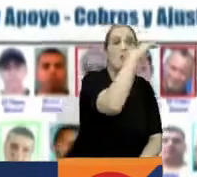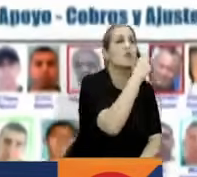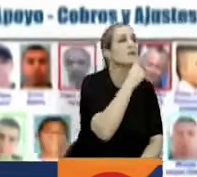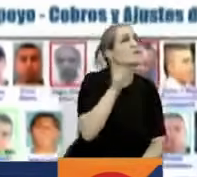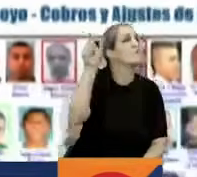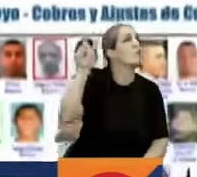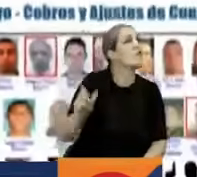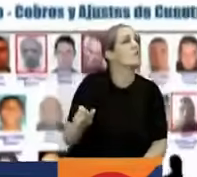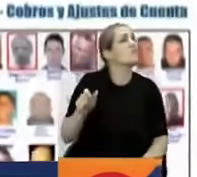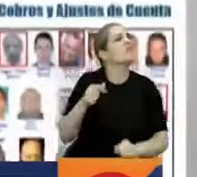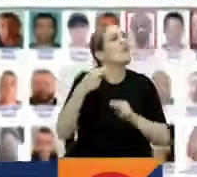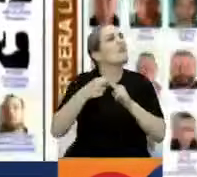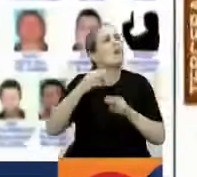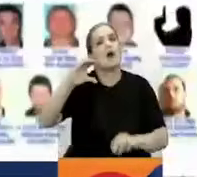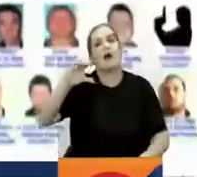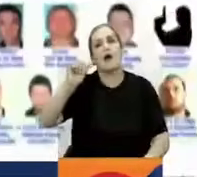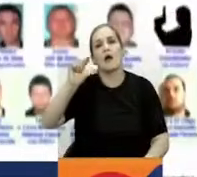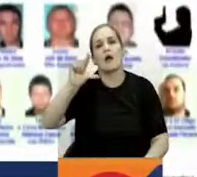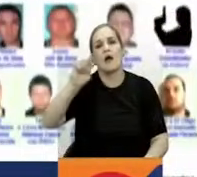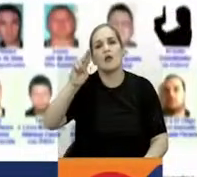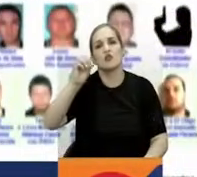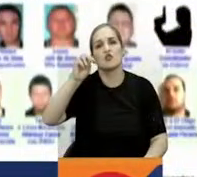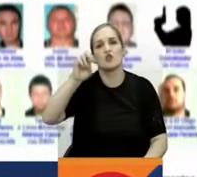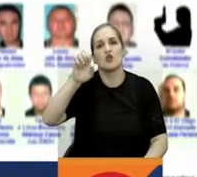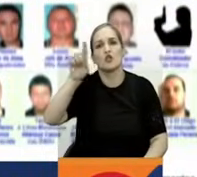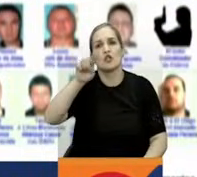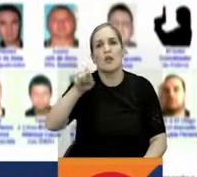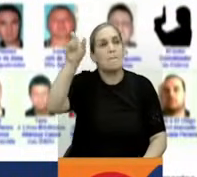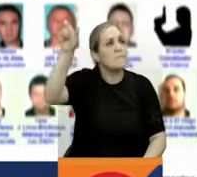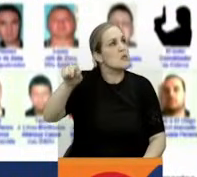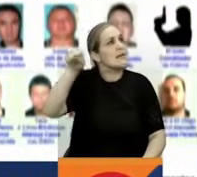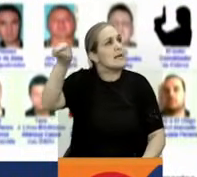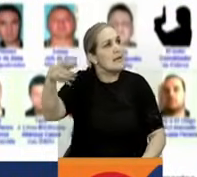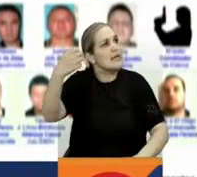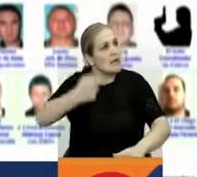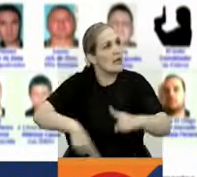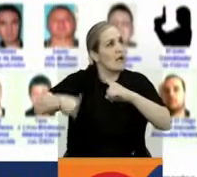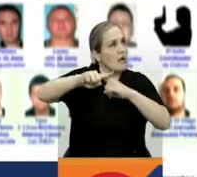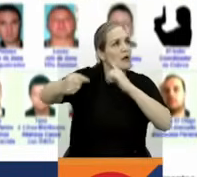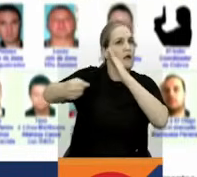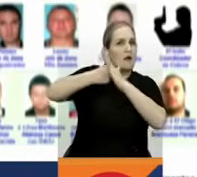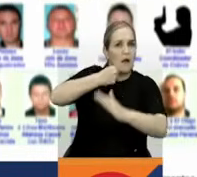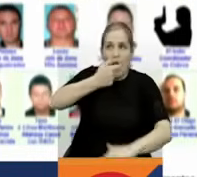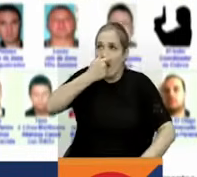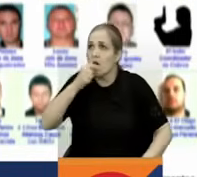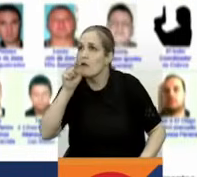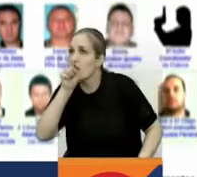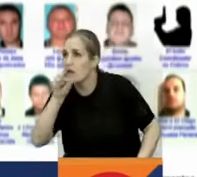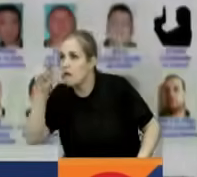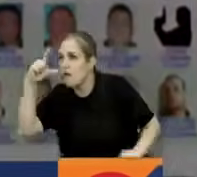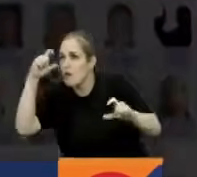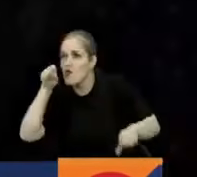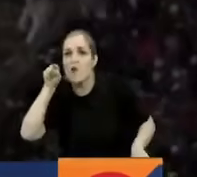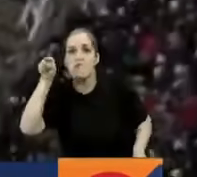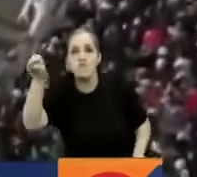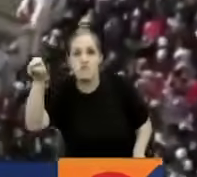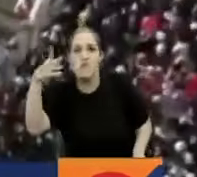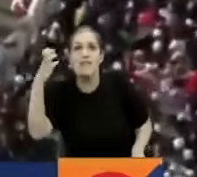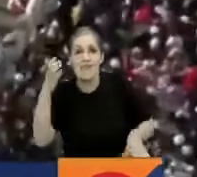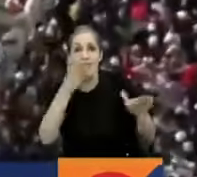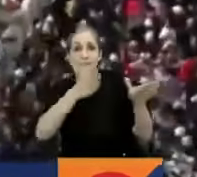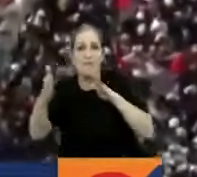Petro señaló en ese entonces como el autor intelectual del plan para asesinar.